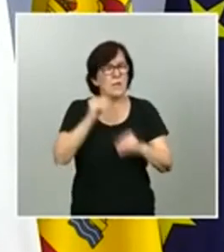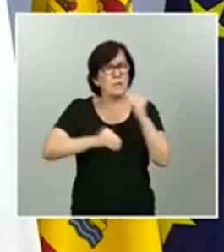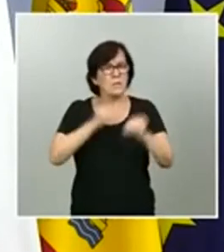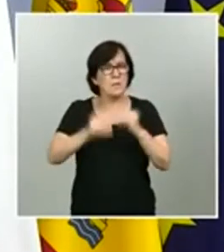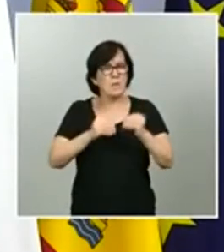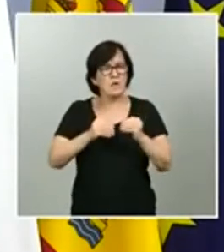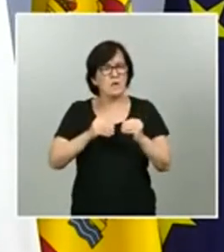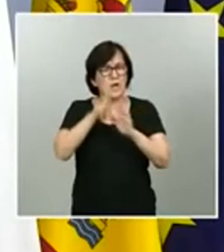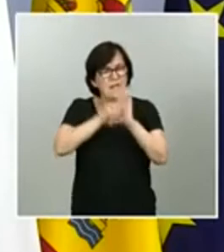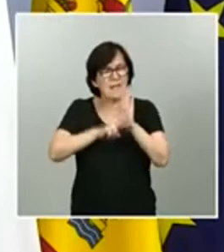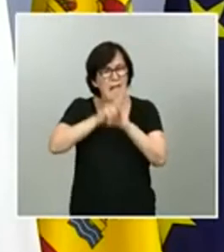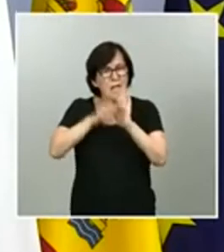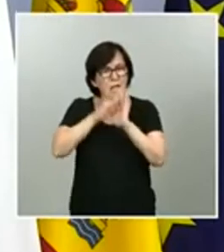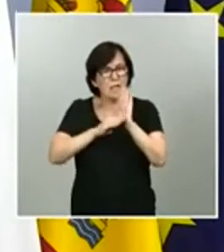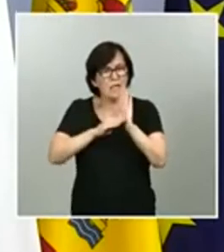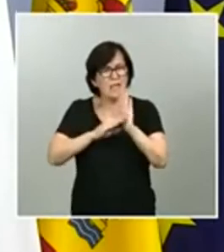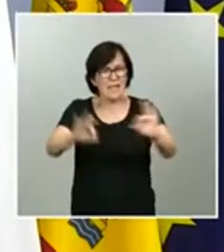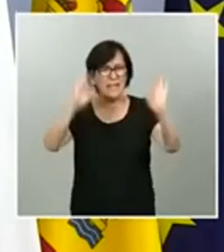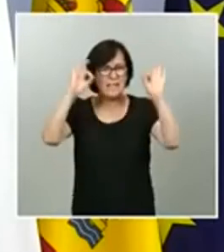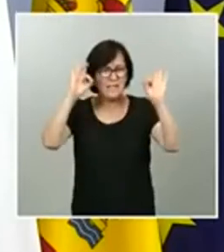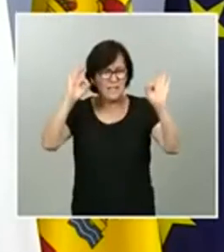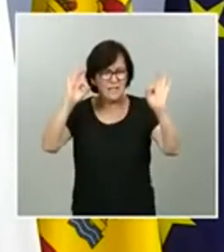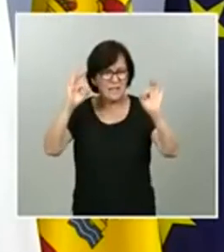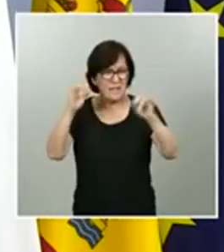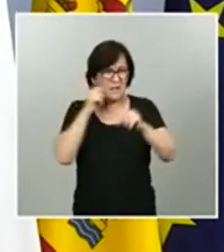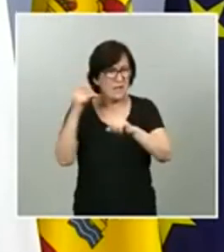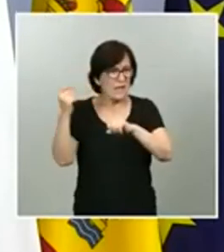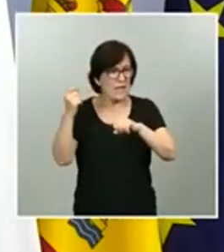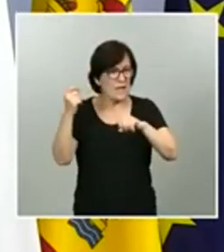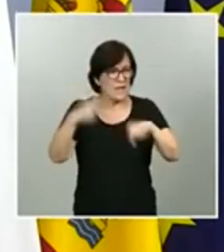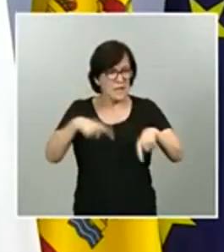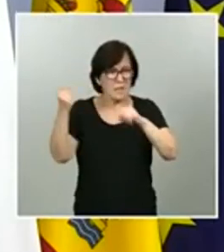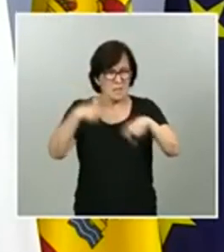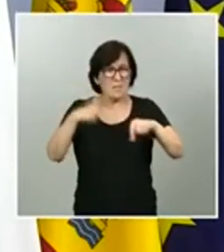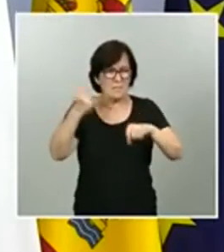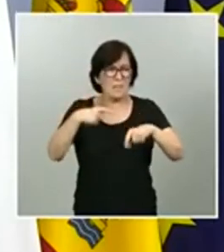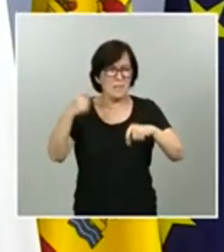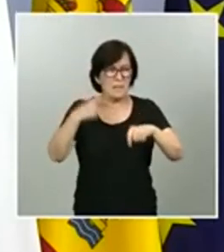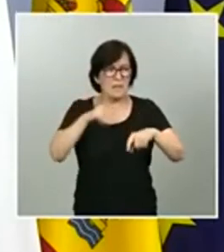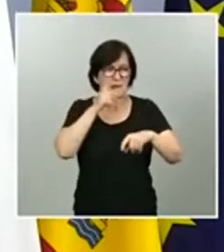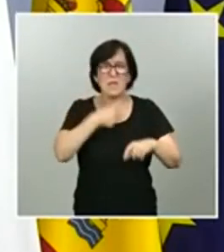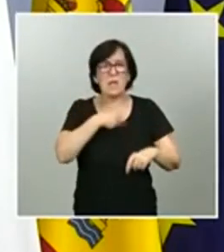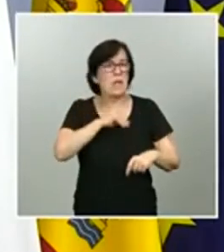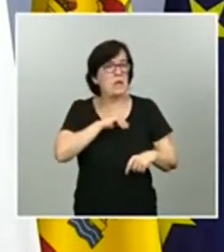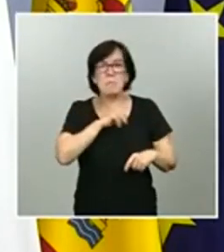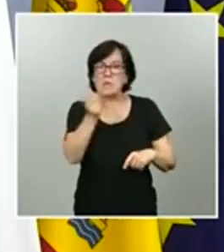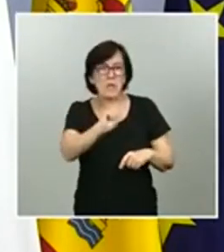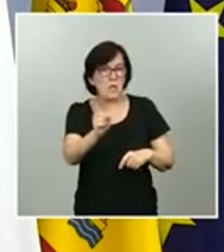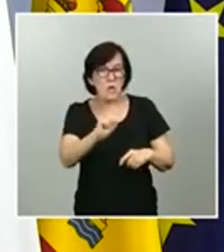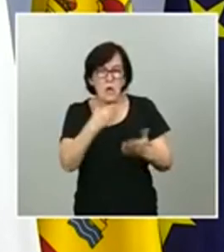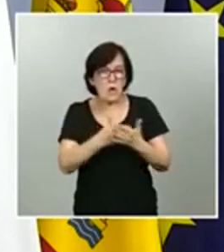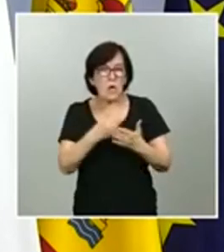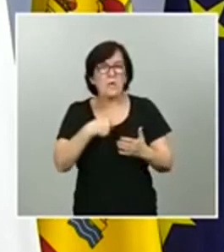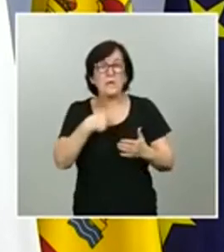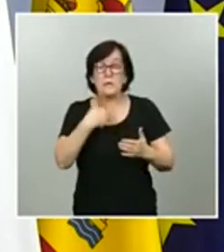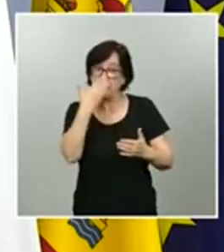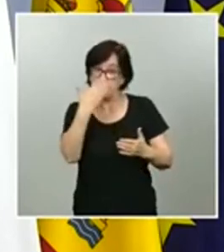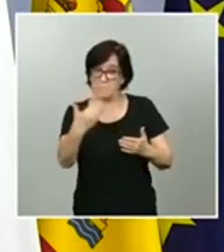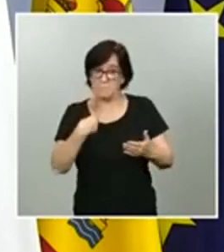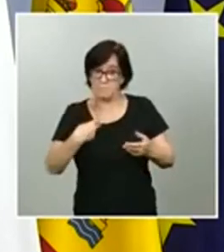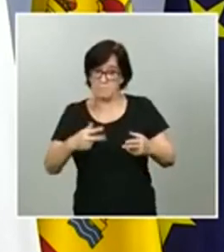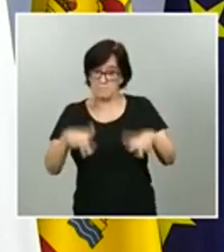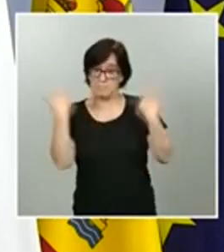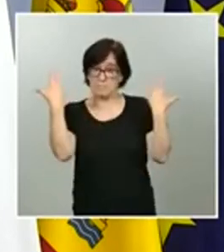regularización extraordinaria de inmigrantes y en cambio en España por el momento no se contempla. Y si me permite el presidente Sánchez, en